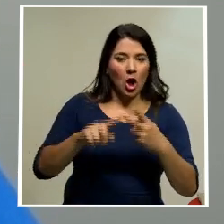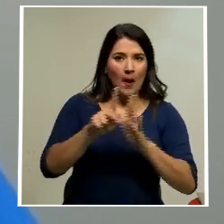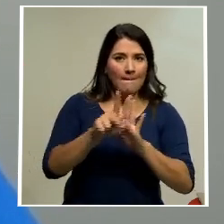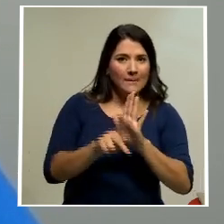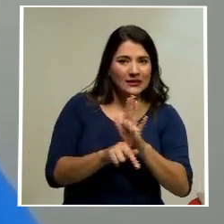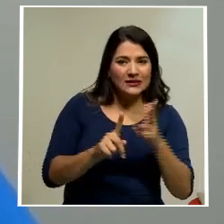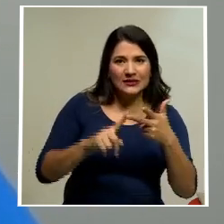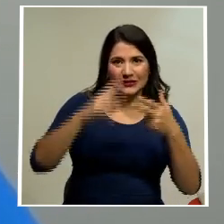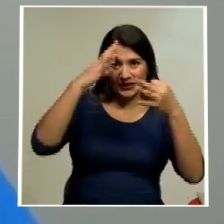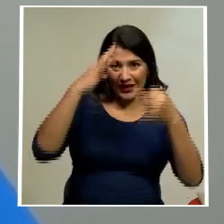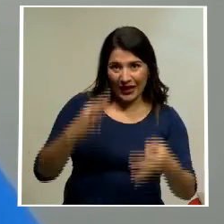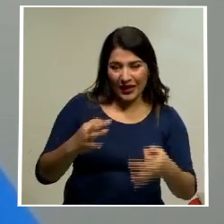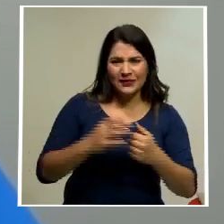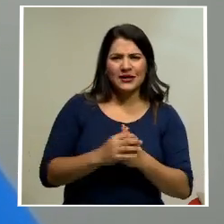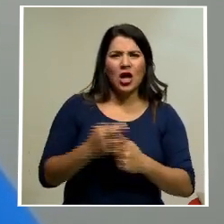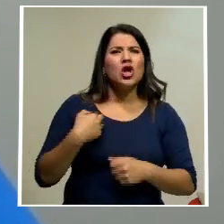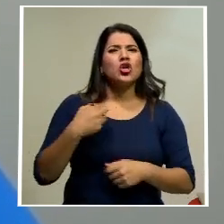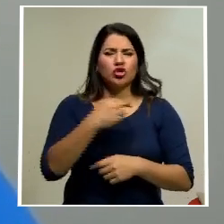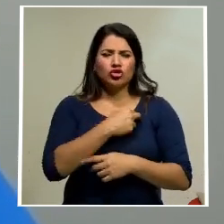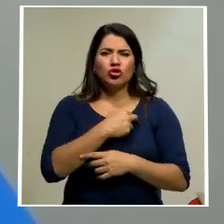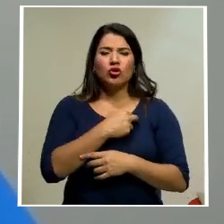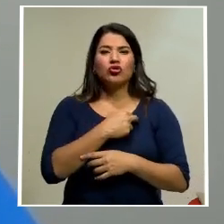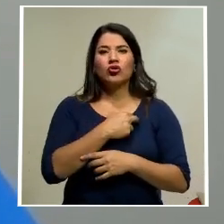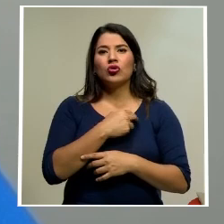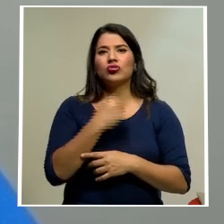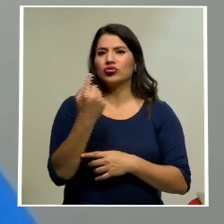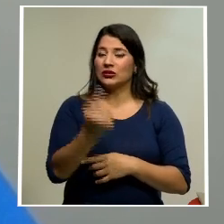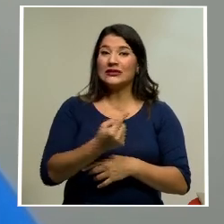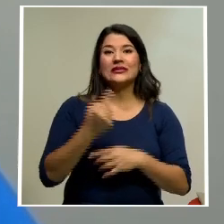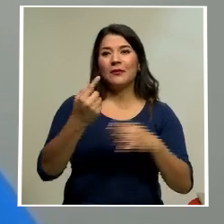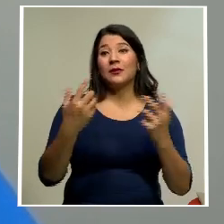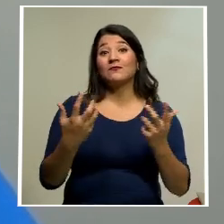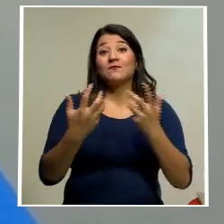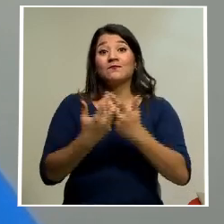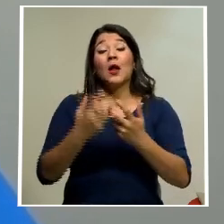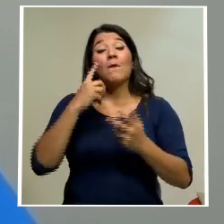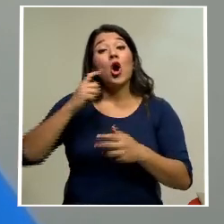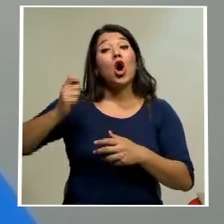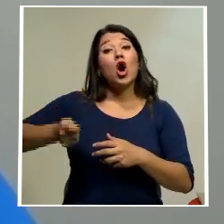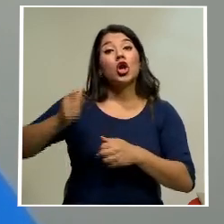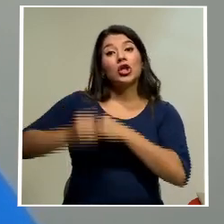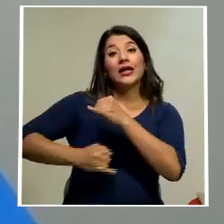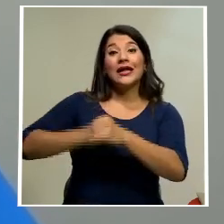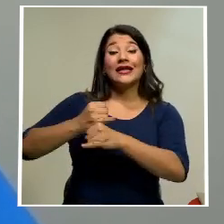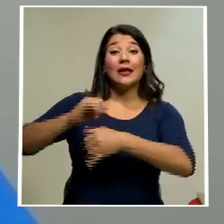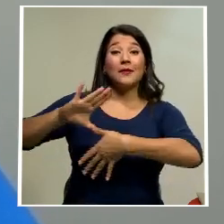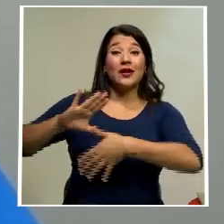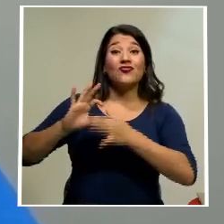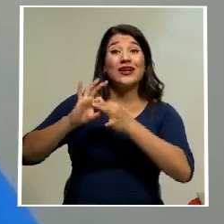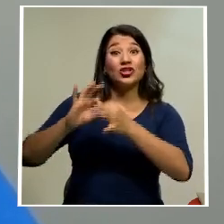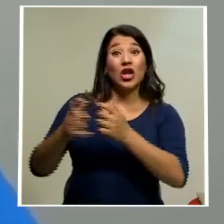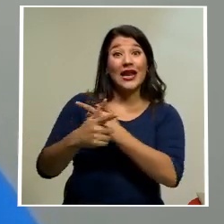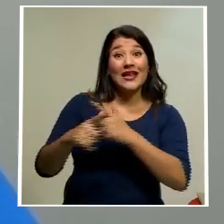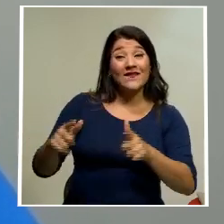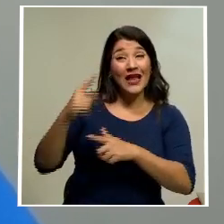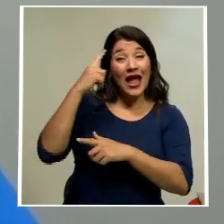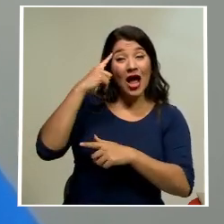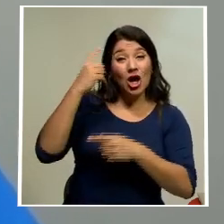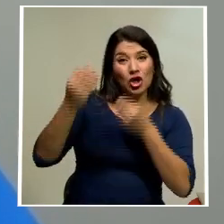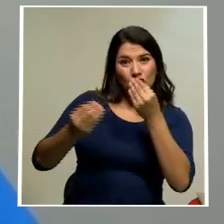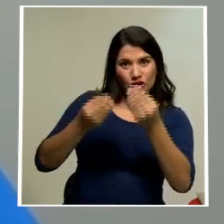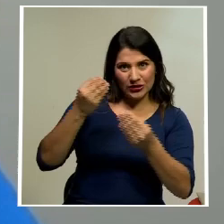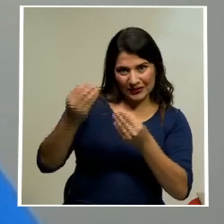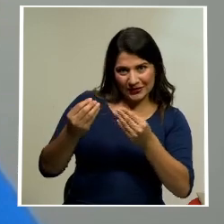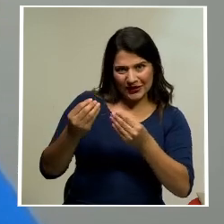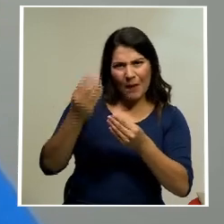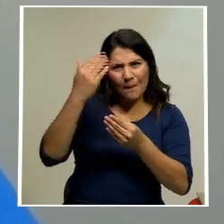humano internacionalmente reconocido, nos ajustábamos a lo dicho por la Corte Interamericana sobre la libertad de conciencia al considerarla como